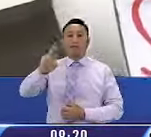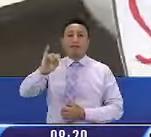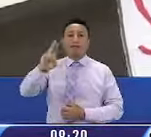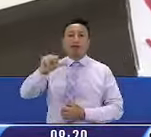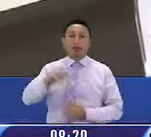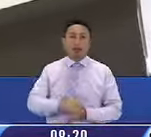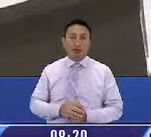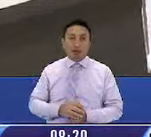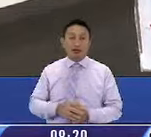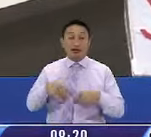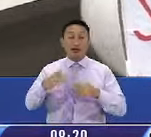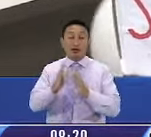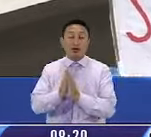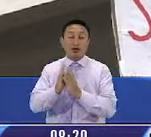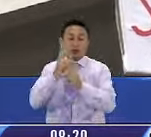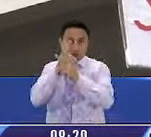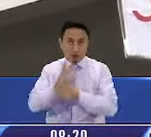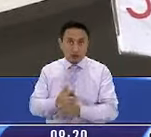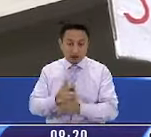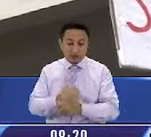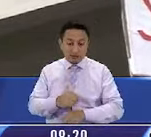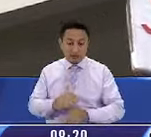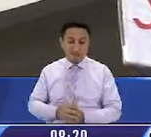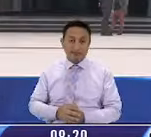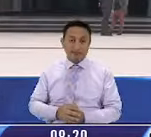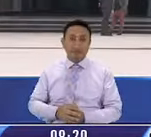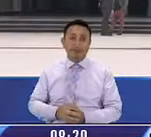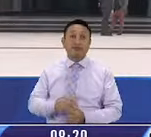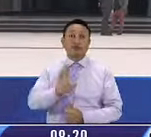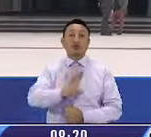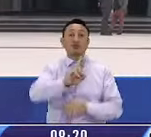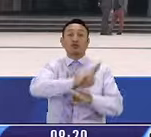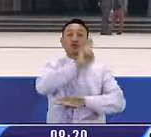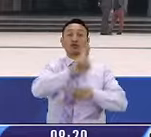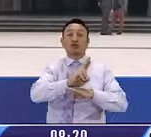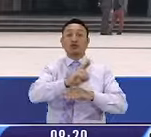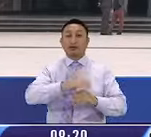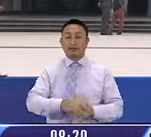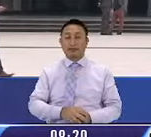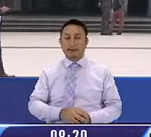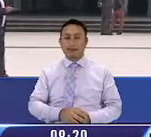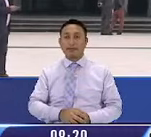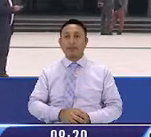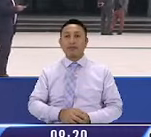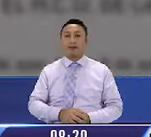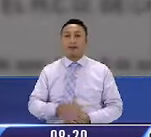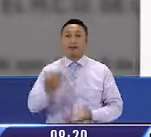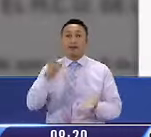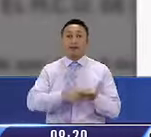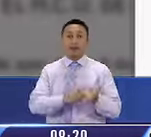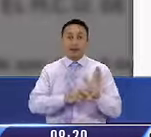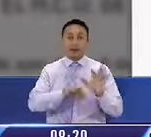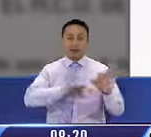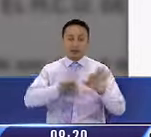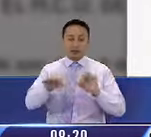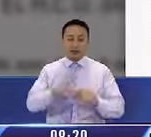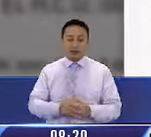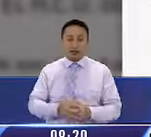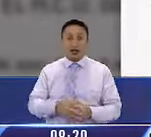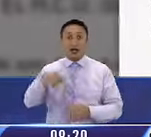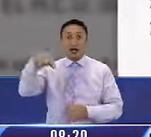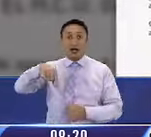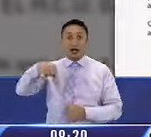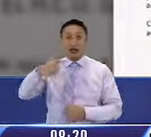Figueroa dentro de una acción de protección planteada por el rector Patricio Espinosa. Señala el comunicado, por ello dicen rechazar